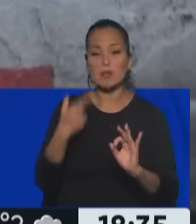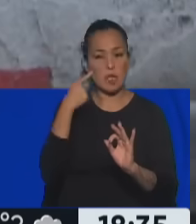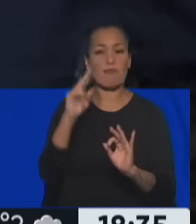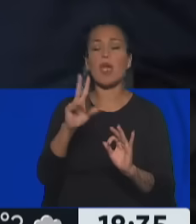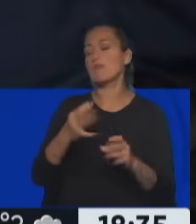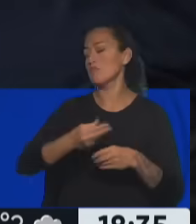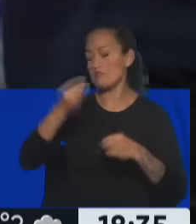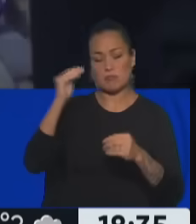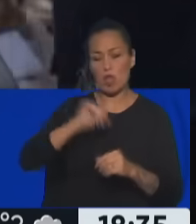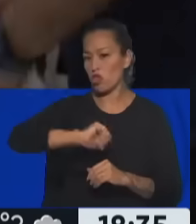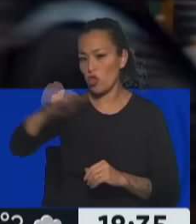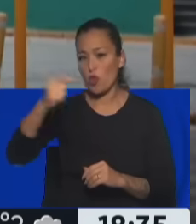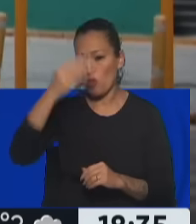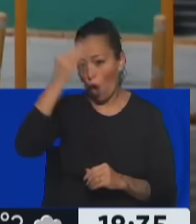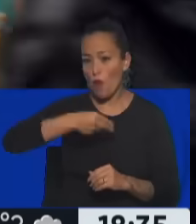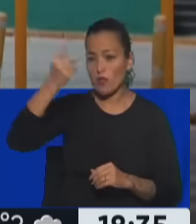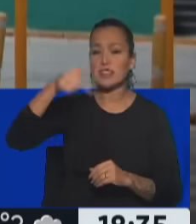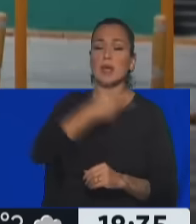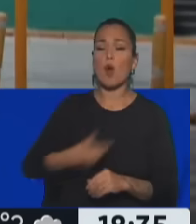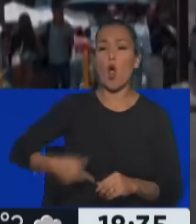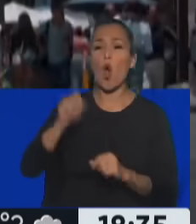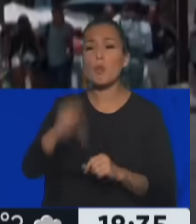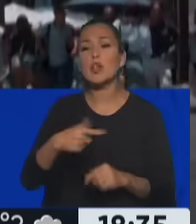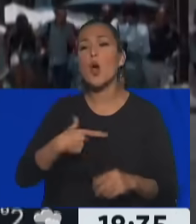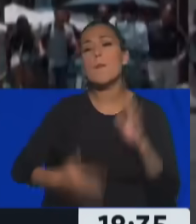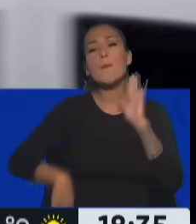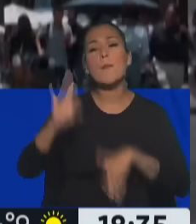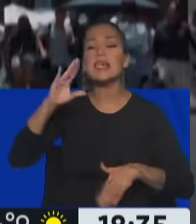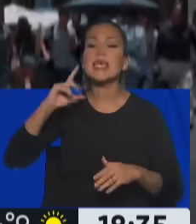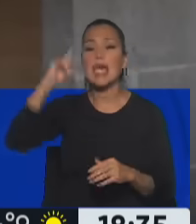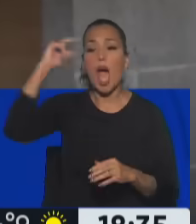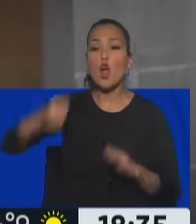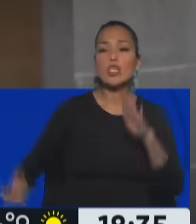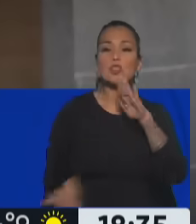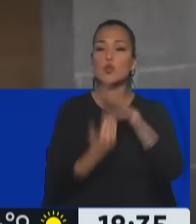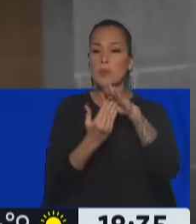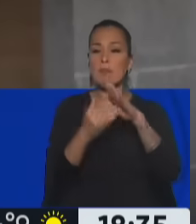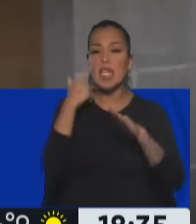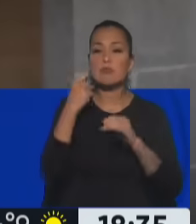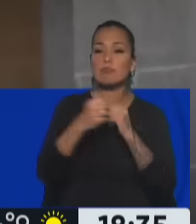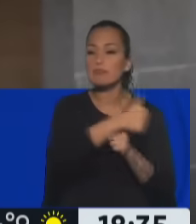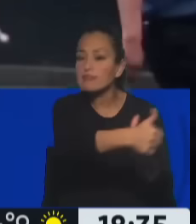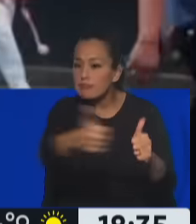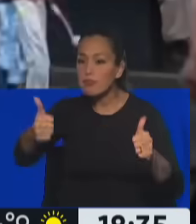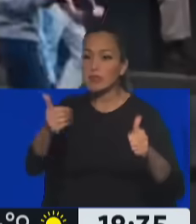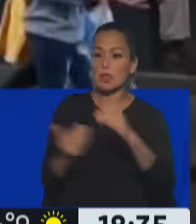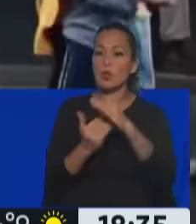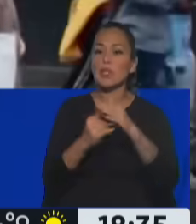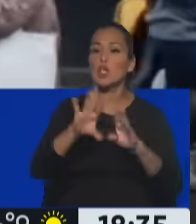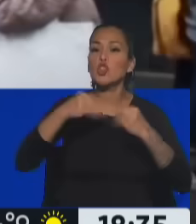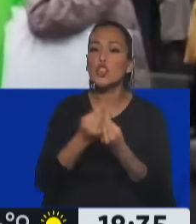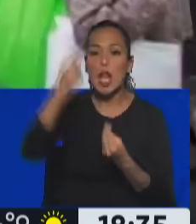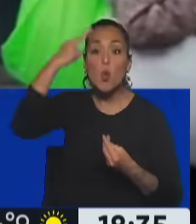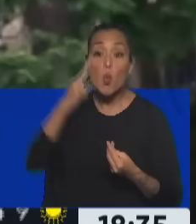oficialismo, fundamentalmente en la Corte Suprema, donde se encamina a controlar por completo el máximo tribunal, que será de 9 miembros,